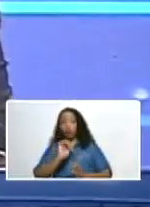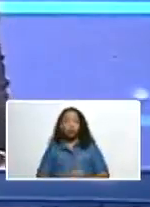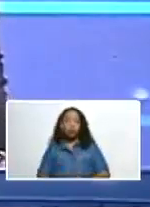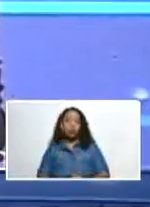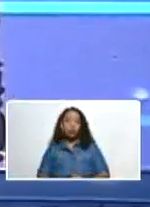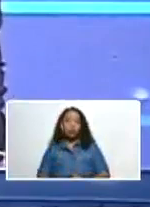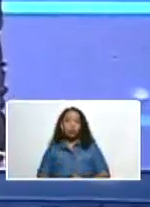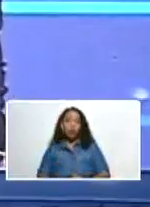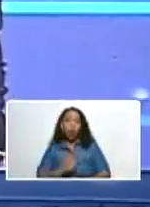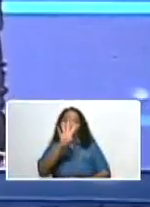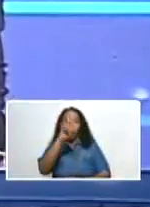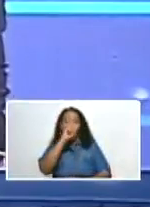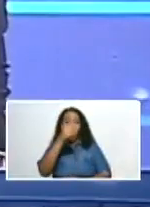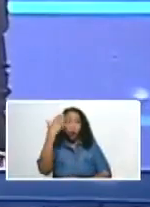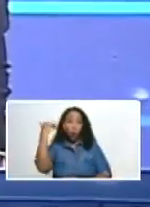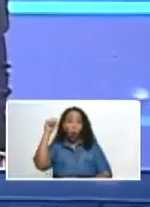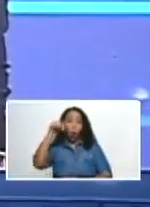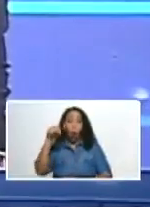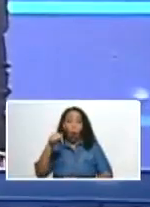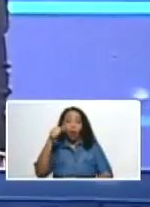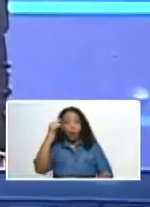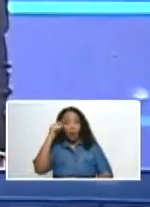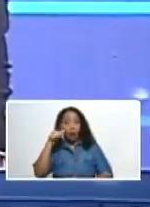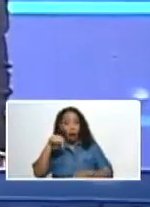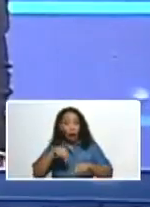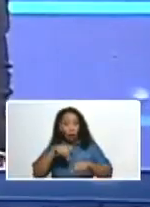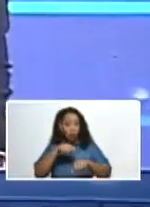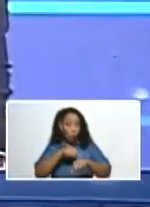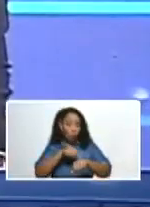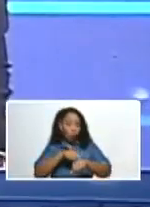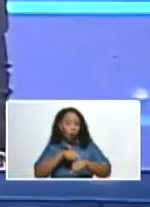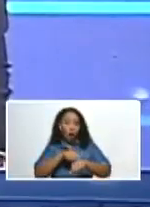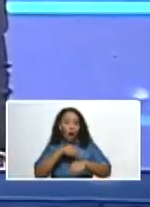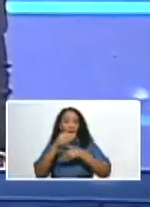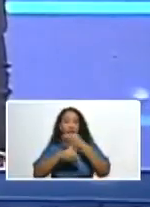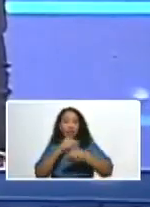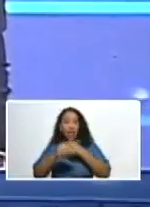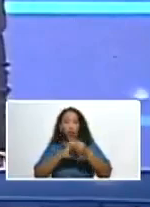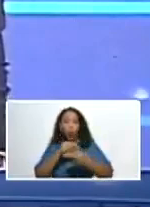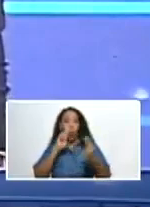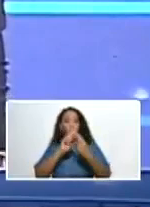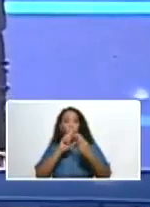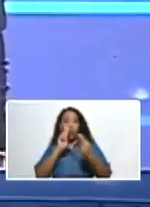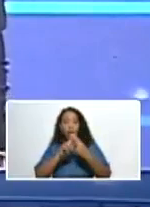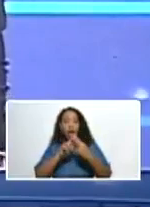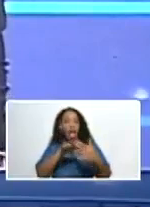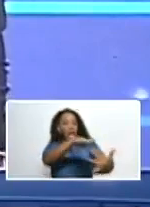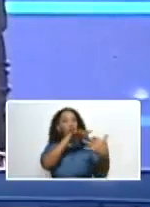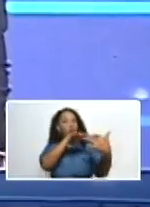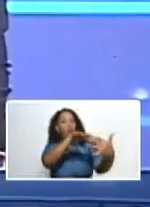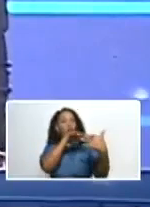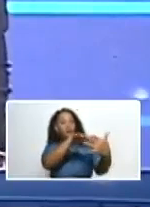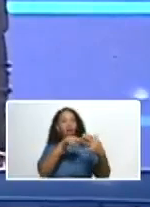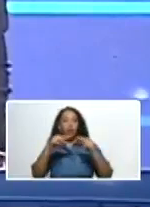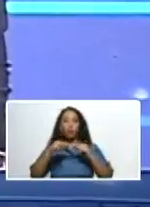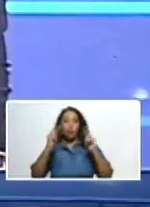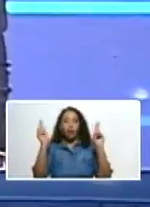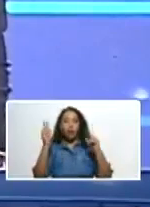Hace 4 años, un día como hoy, a esta hora, se estaba dando la conocida batalla de los puentes. 4 años